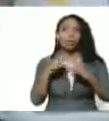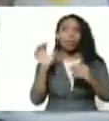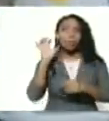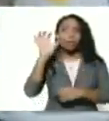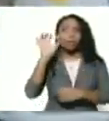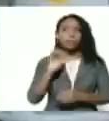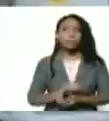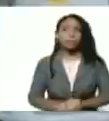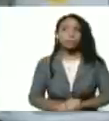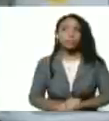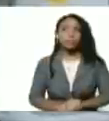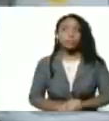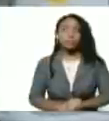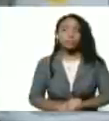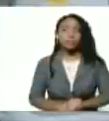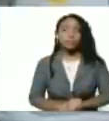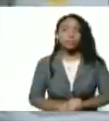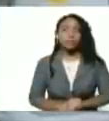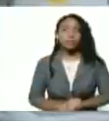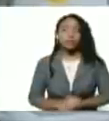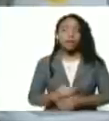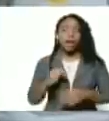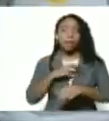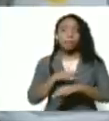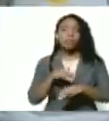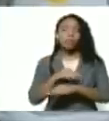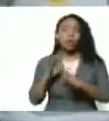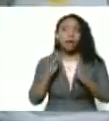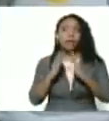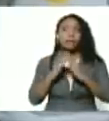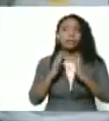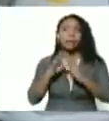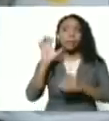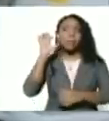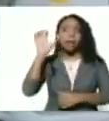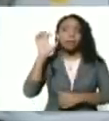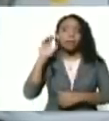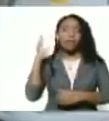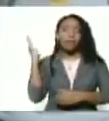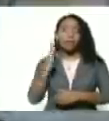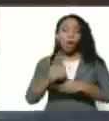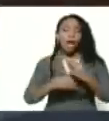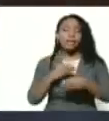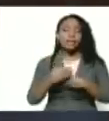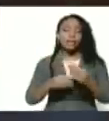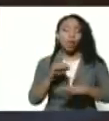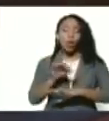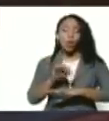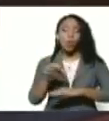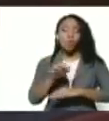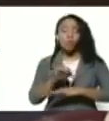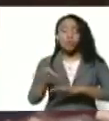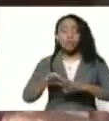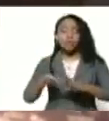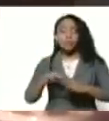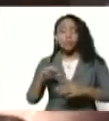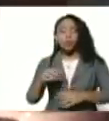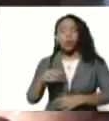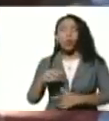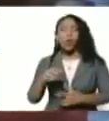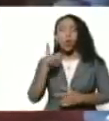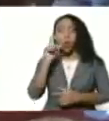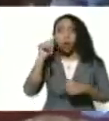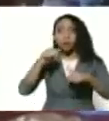país. De la gran misión Hogares de la Patria venimos realizando en el municipio Cristóbal Rojas.